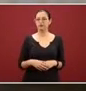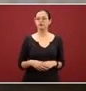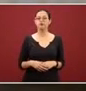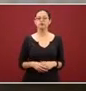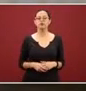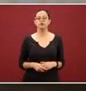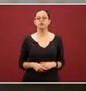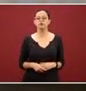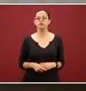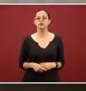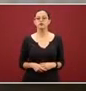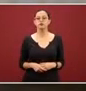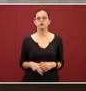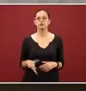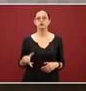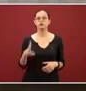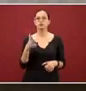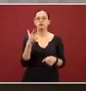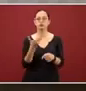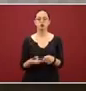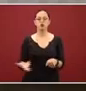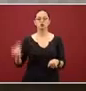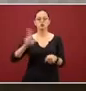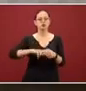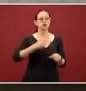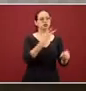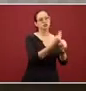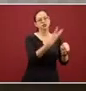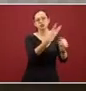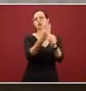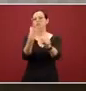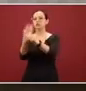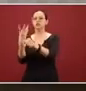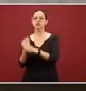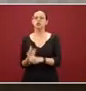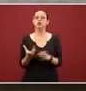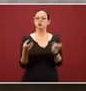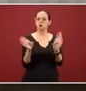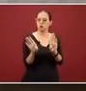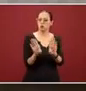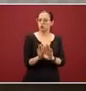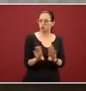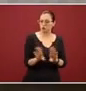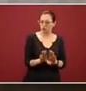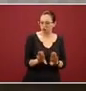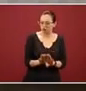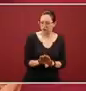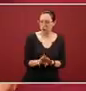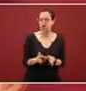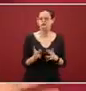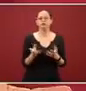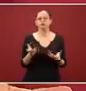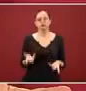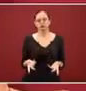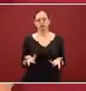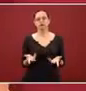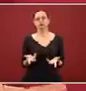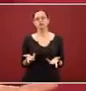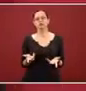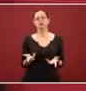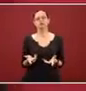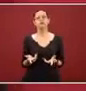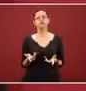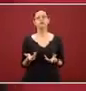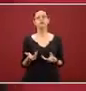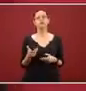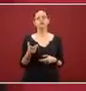hospitalaria? Lo primero que se hizo desde hace algunas semanas fue ver la situación de las unidades de